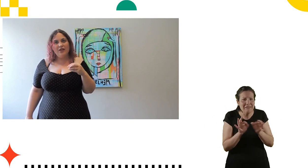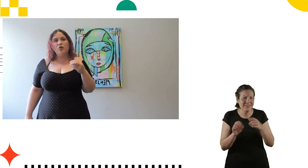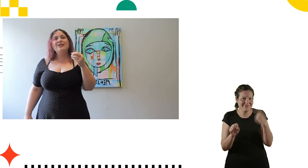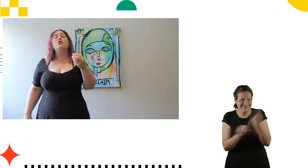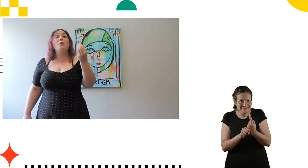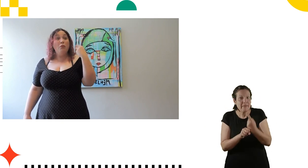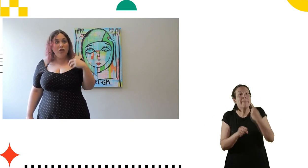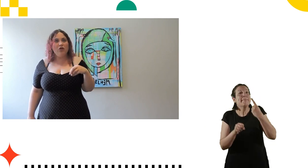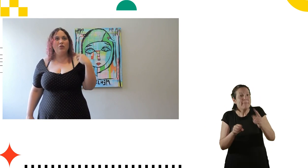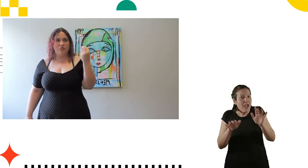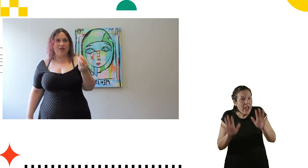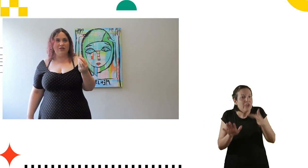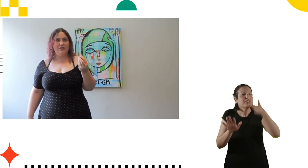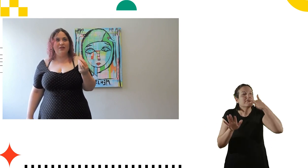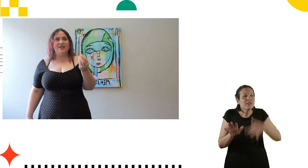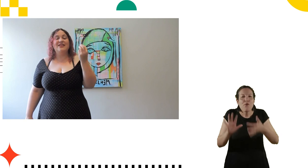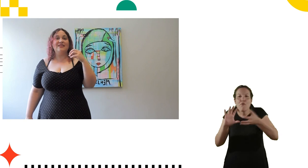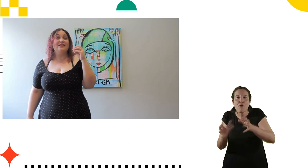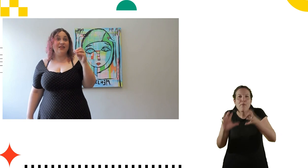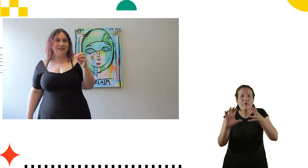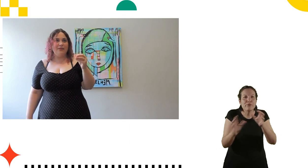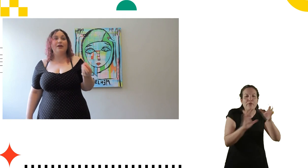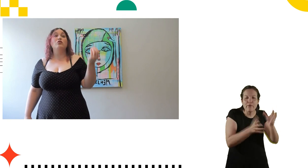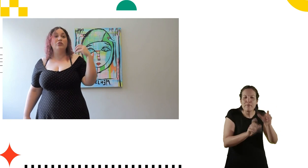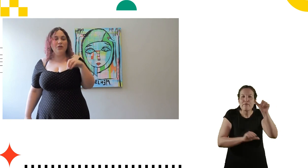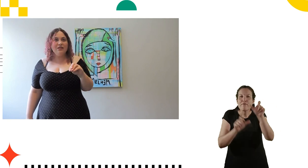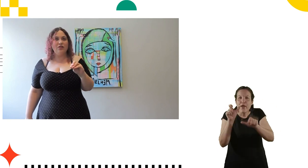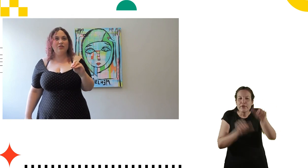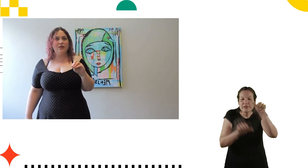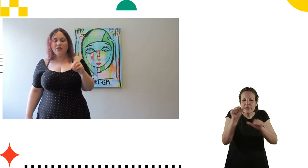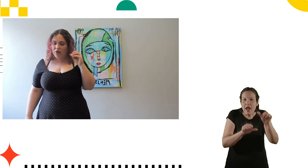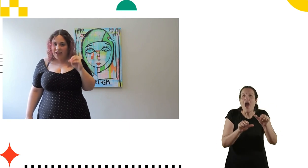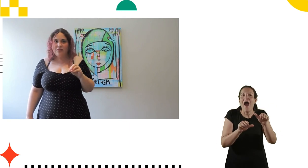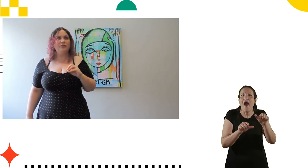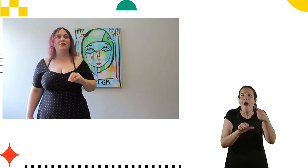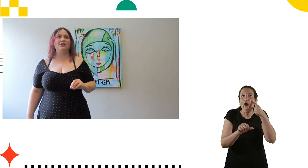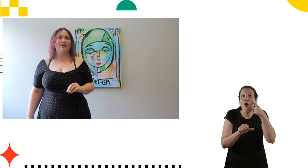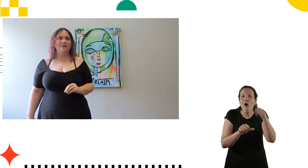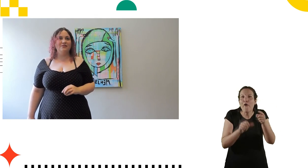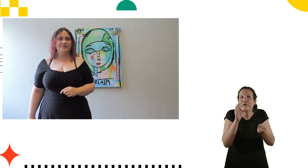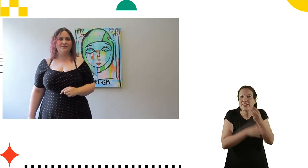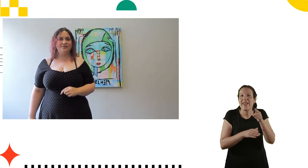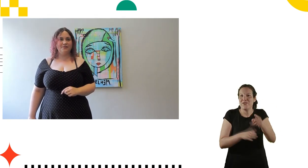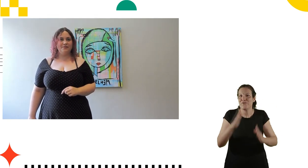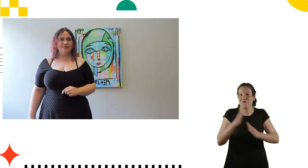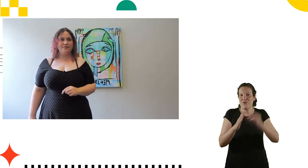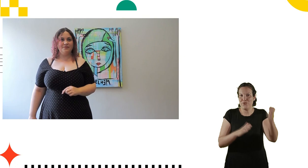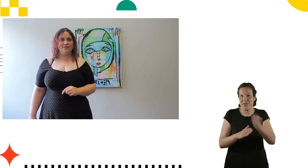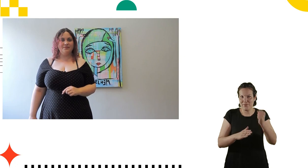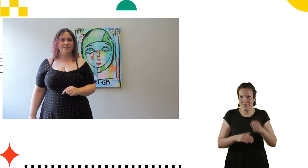entender cuáles son los modos que usan quienes hacen ciencia para construir ese conocimiento, eso es fundamental.